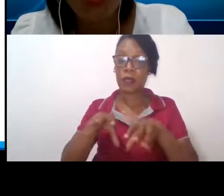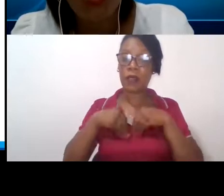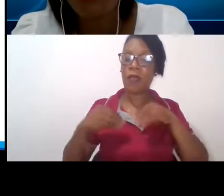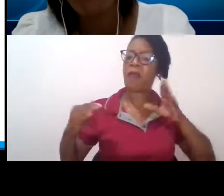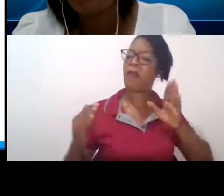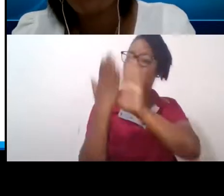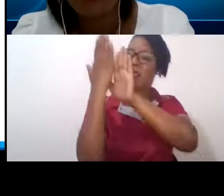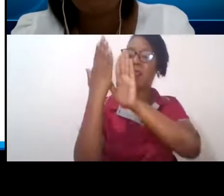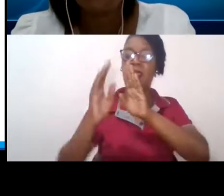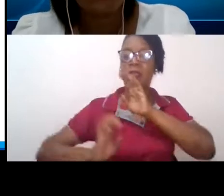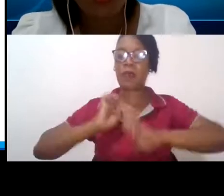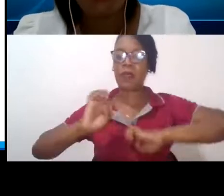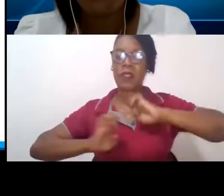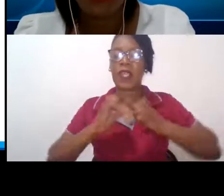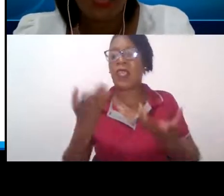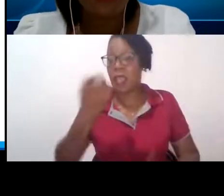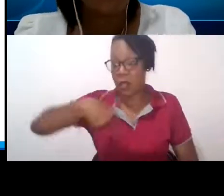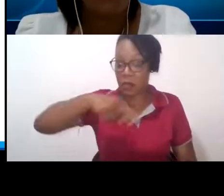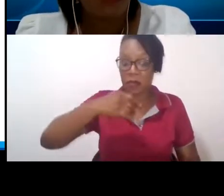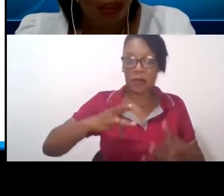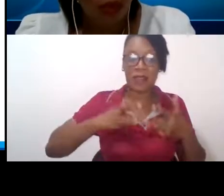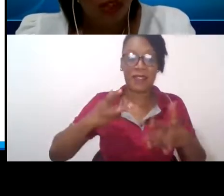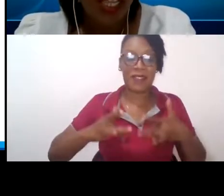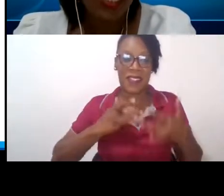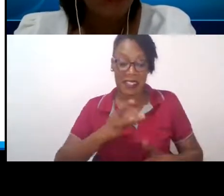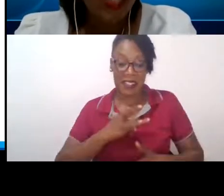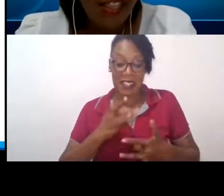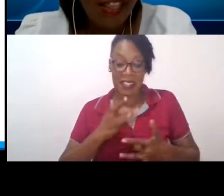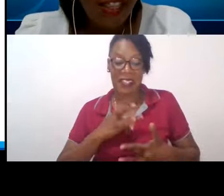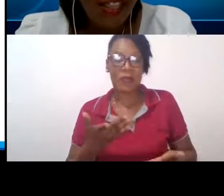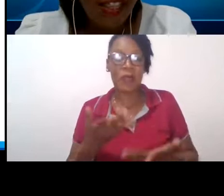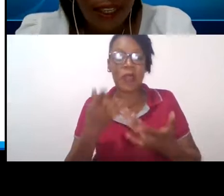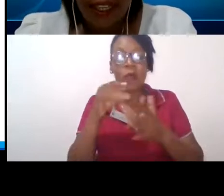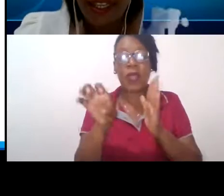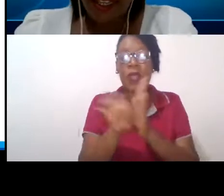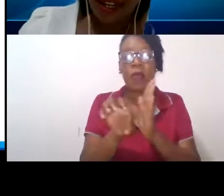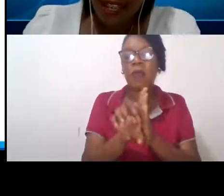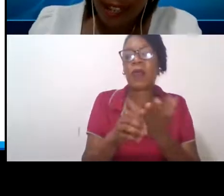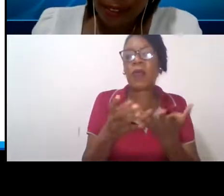a la emoción que estamos sintiendo en este momento. Y muchas veces